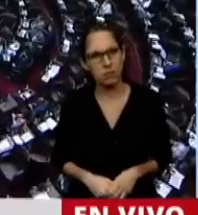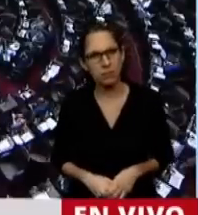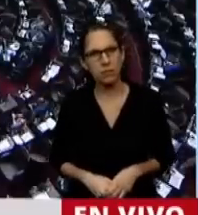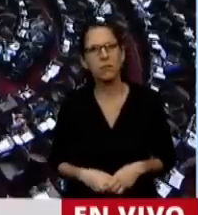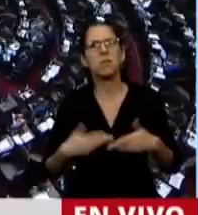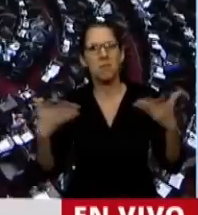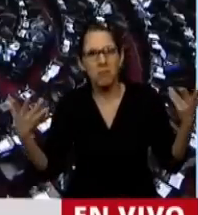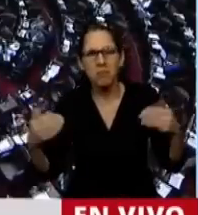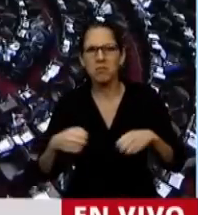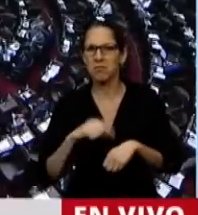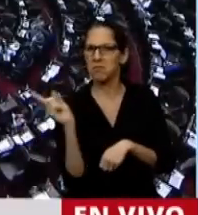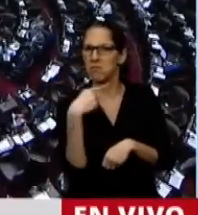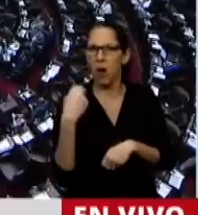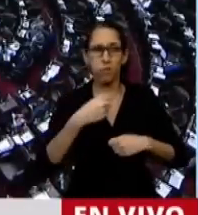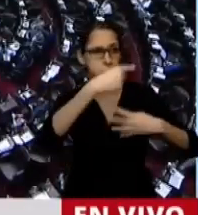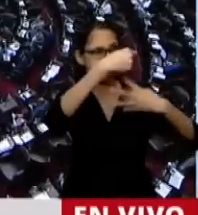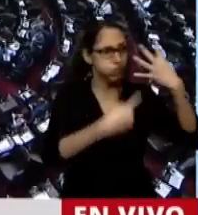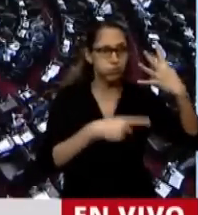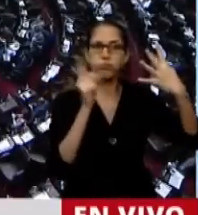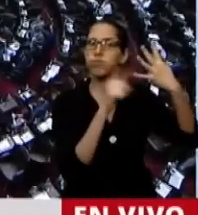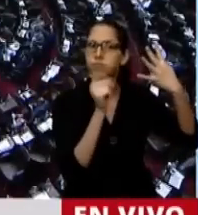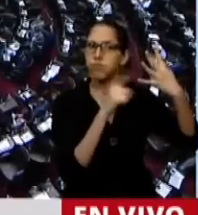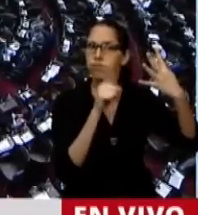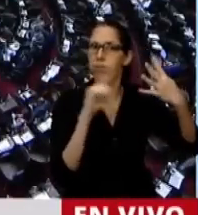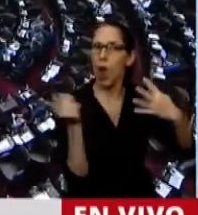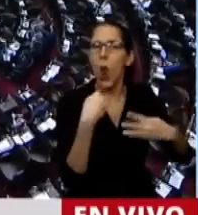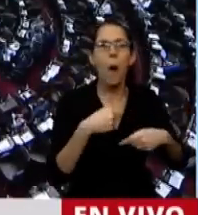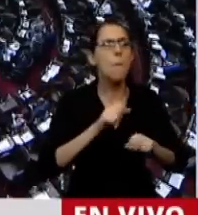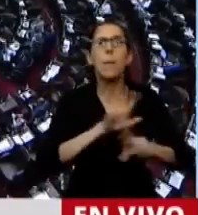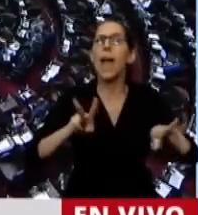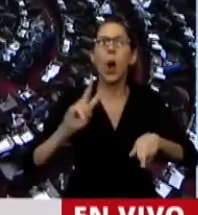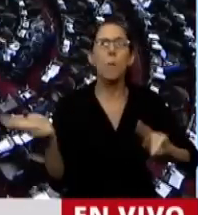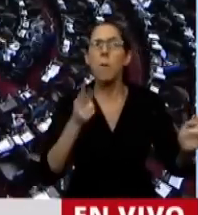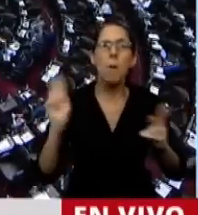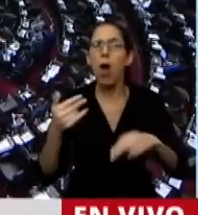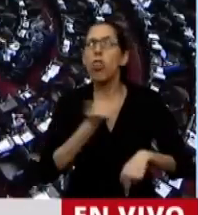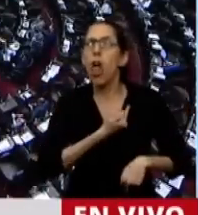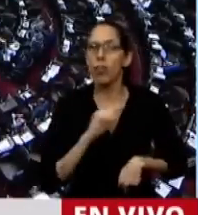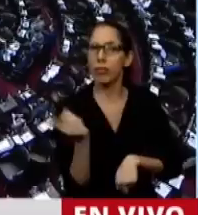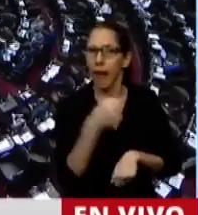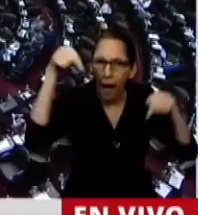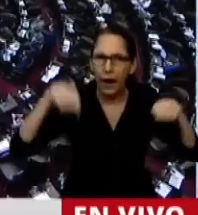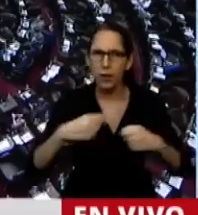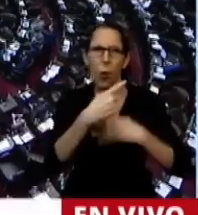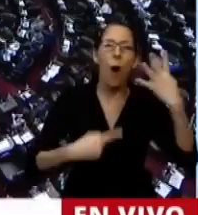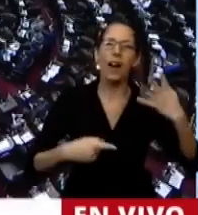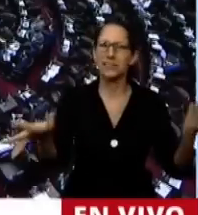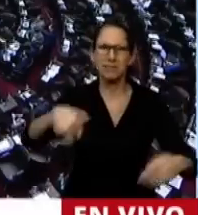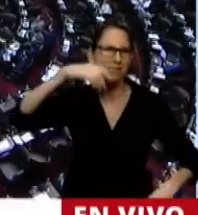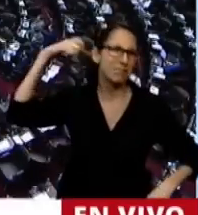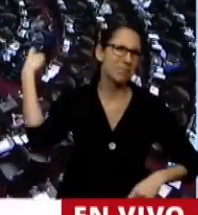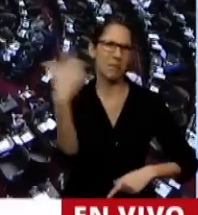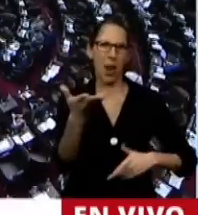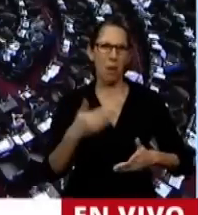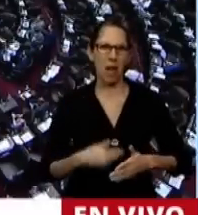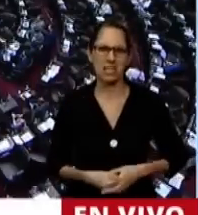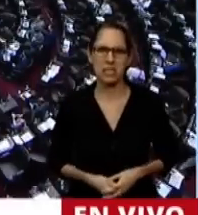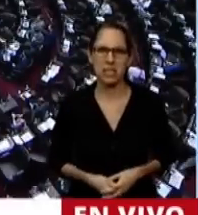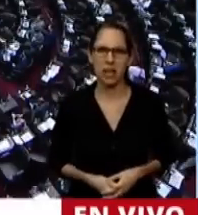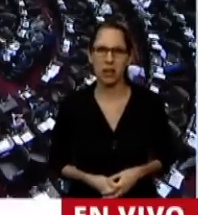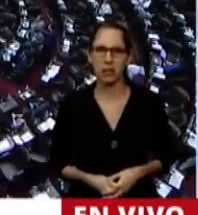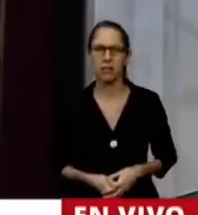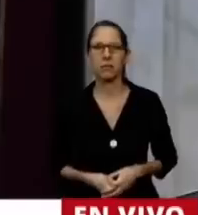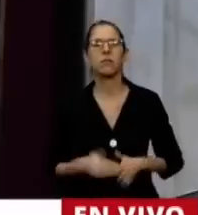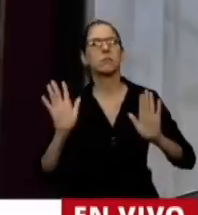la cuarta posición peor en mortalidad. Diputado Iglesias, sin vergüenza. Continúa en el uso